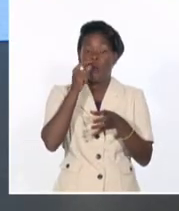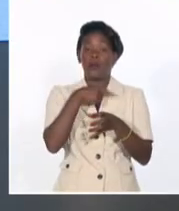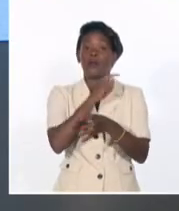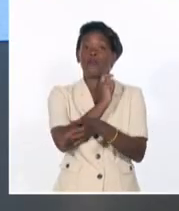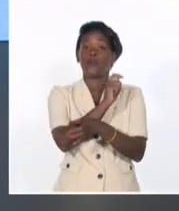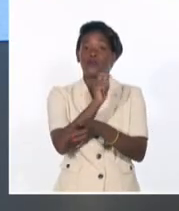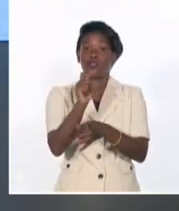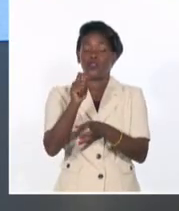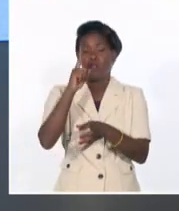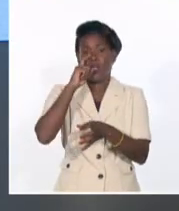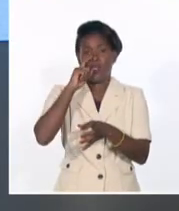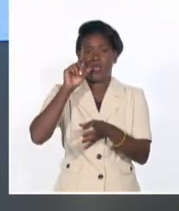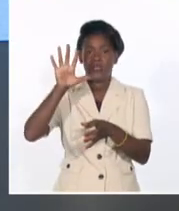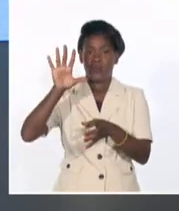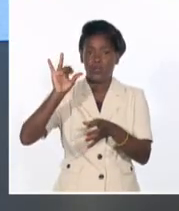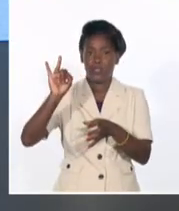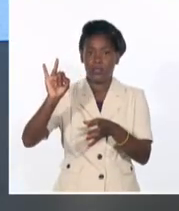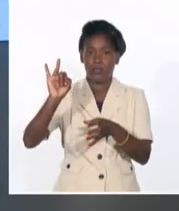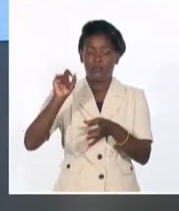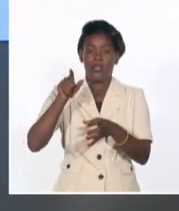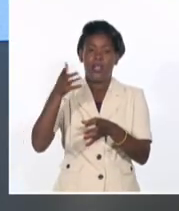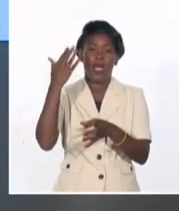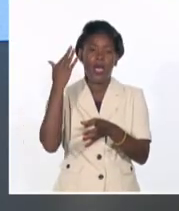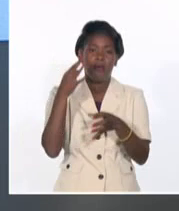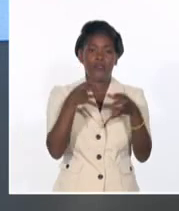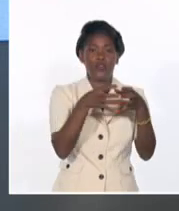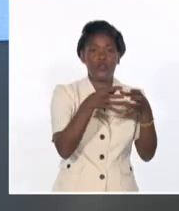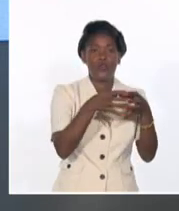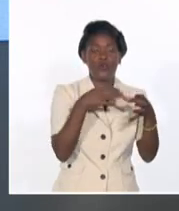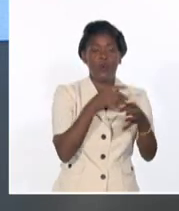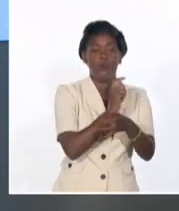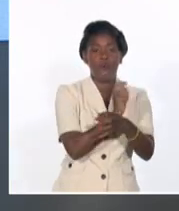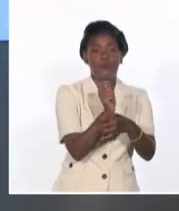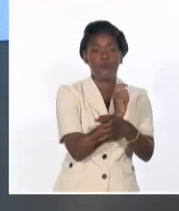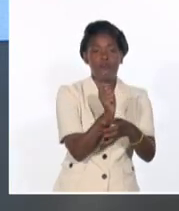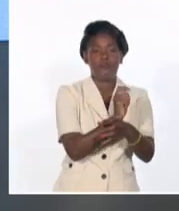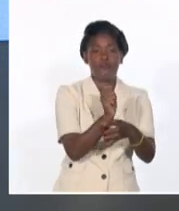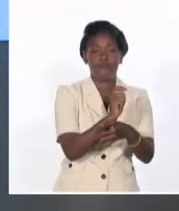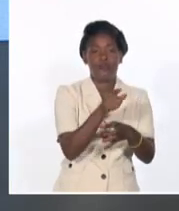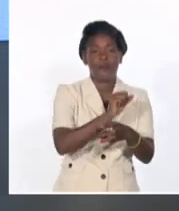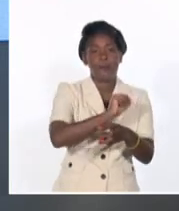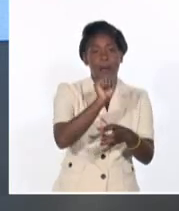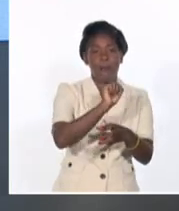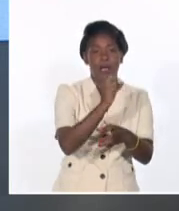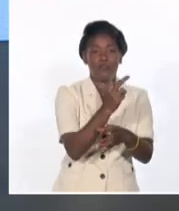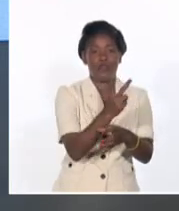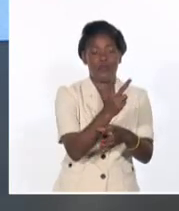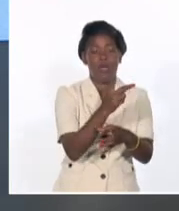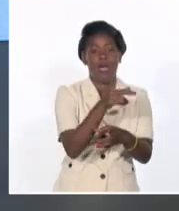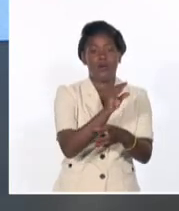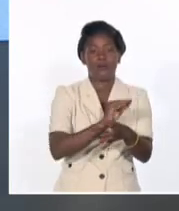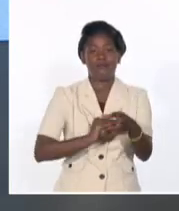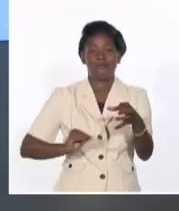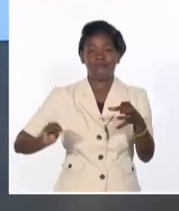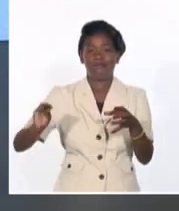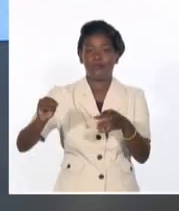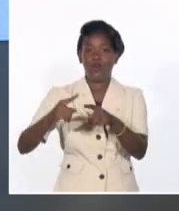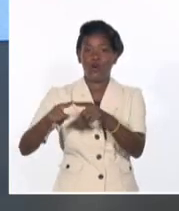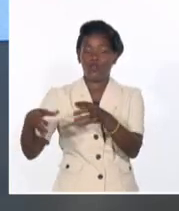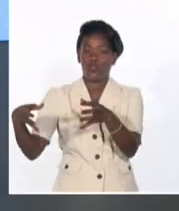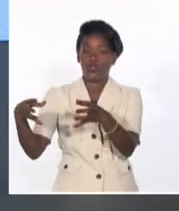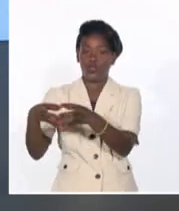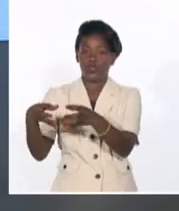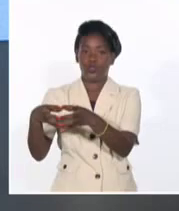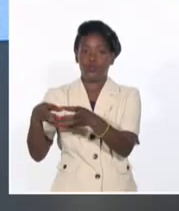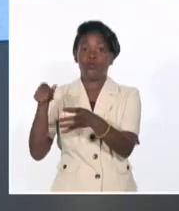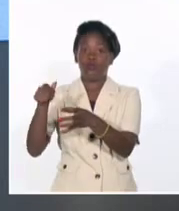previamente 2 años en el Etihad, en los que ganó 2 títulos de la Premier League y una Copa de Liga, además de llegar a la final de la Champions League